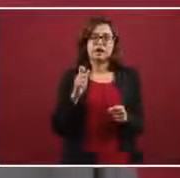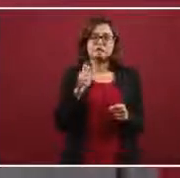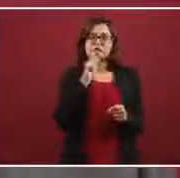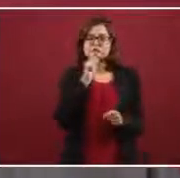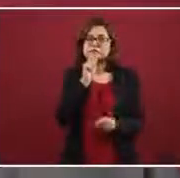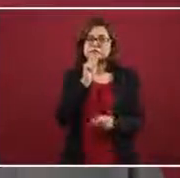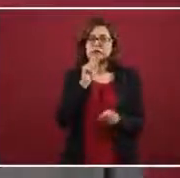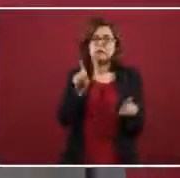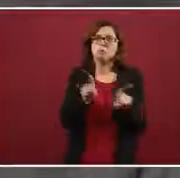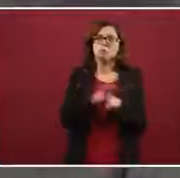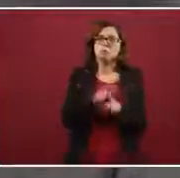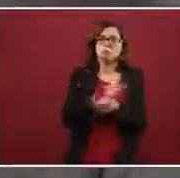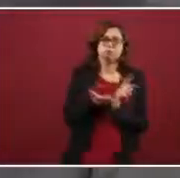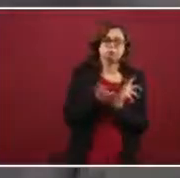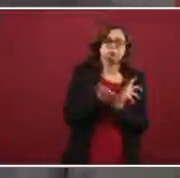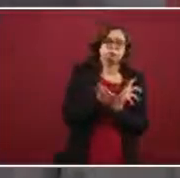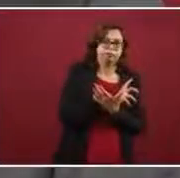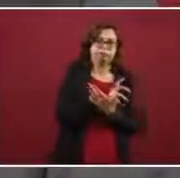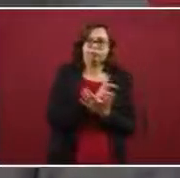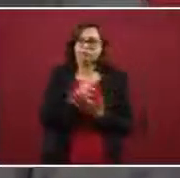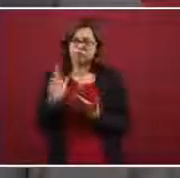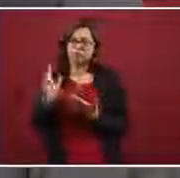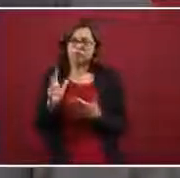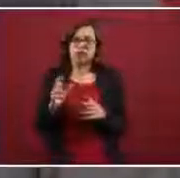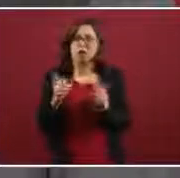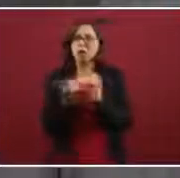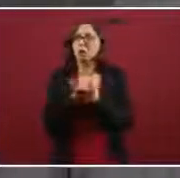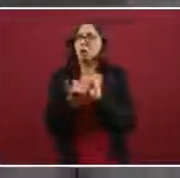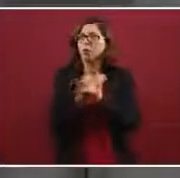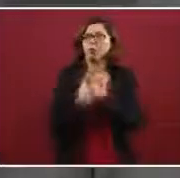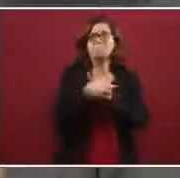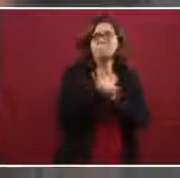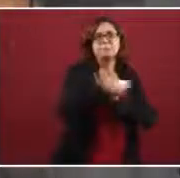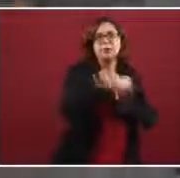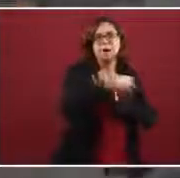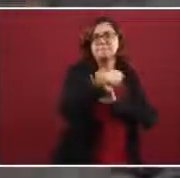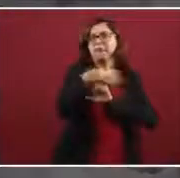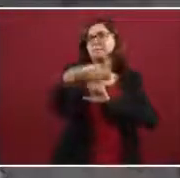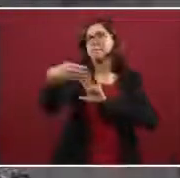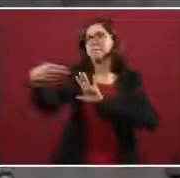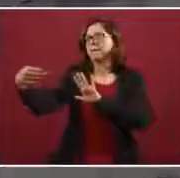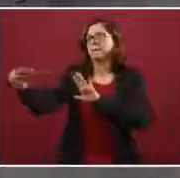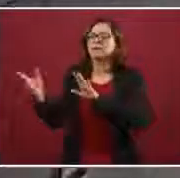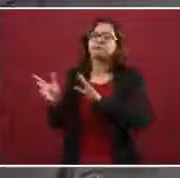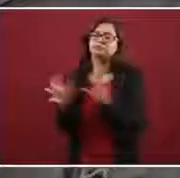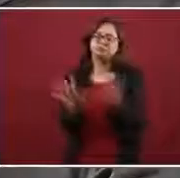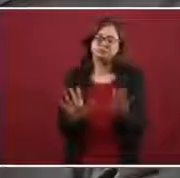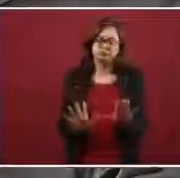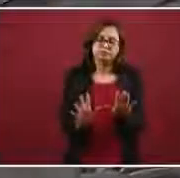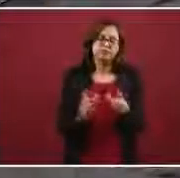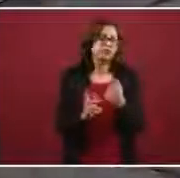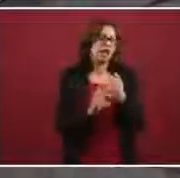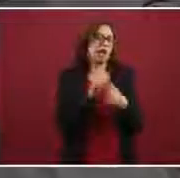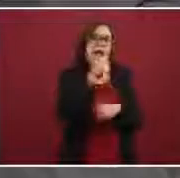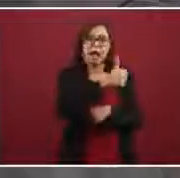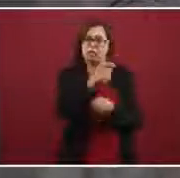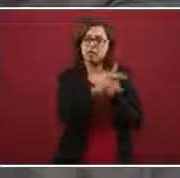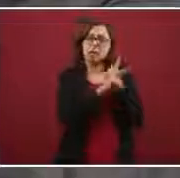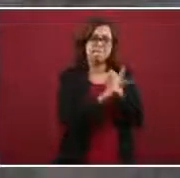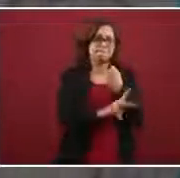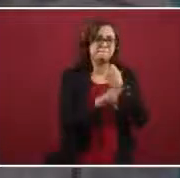país tiene su propia historia, que ese fue uno de los errores y es algo